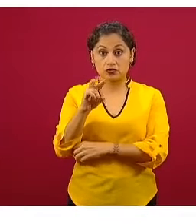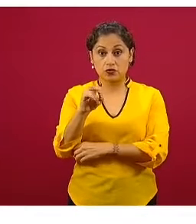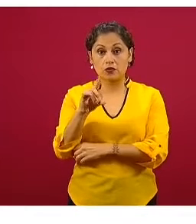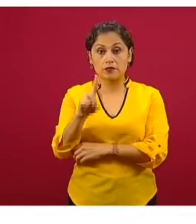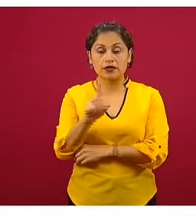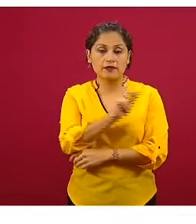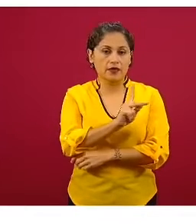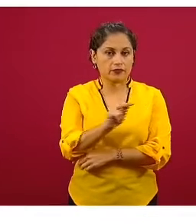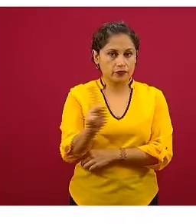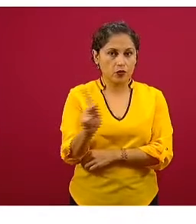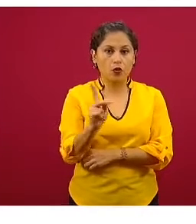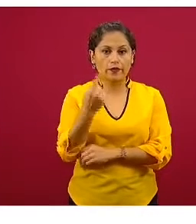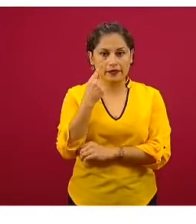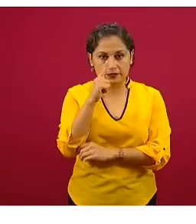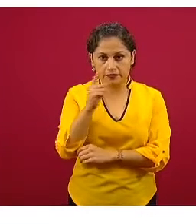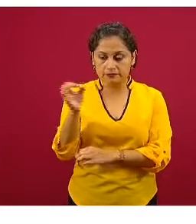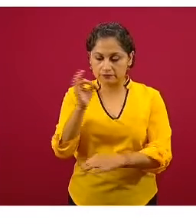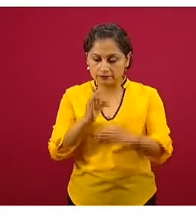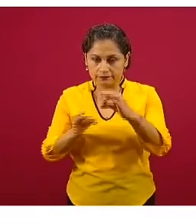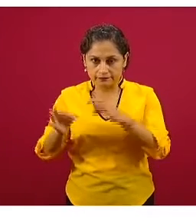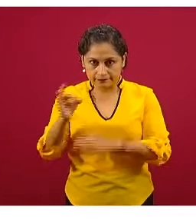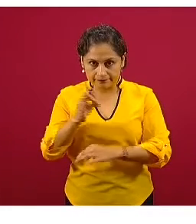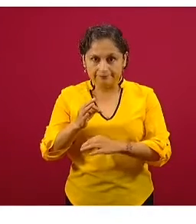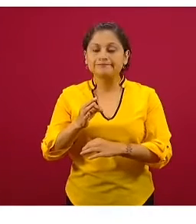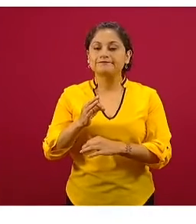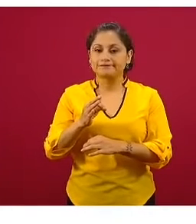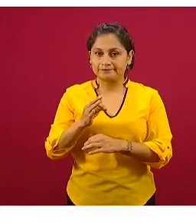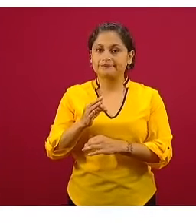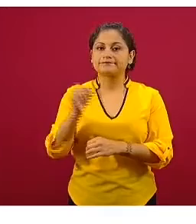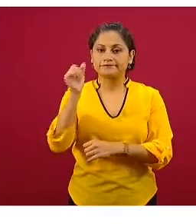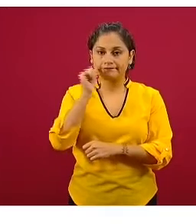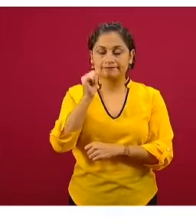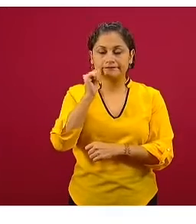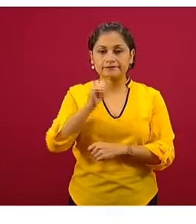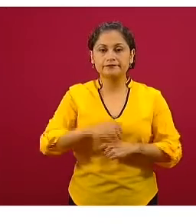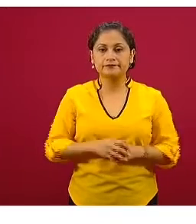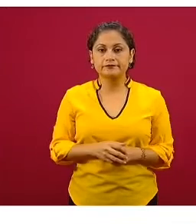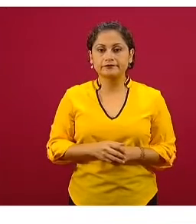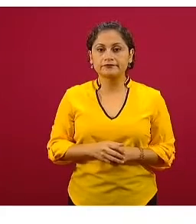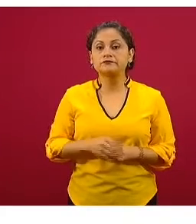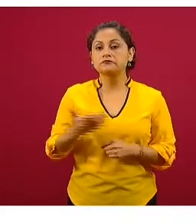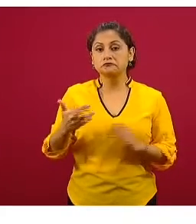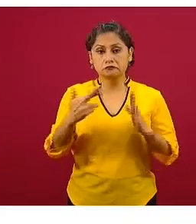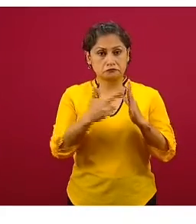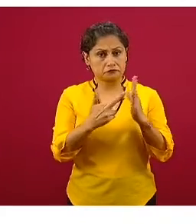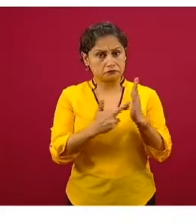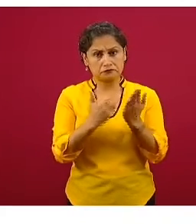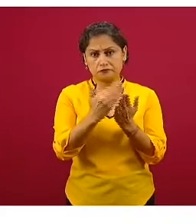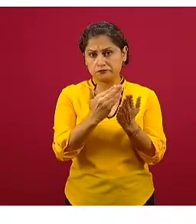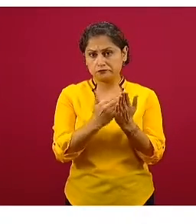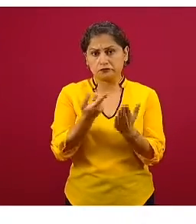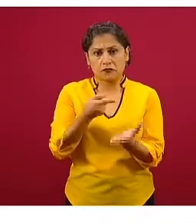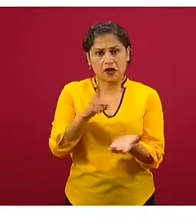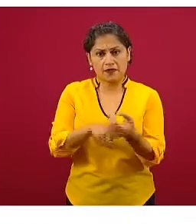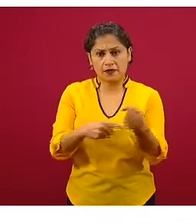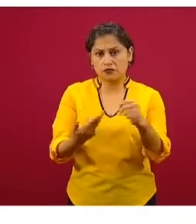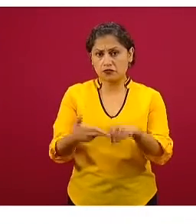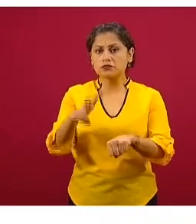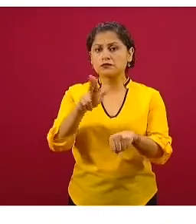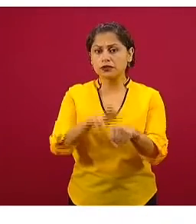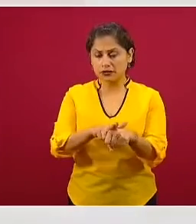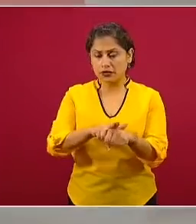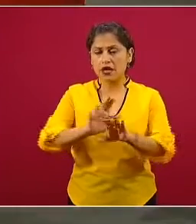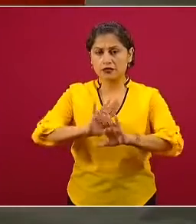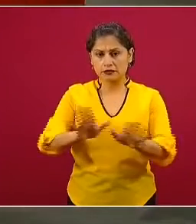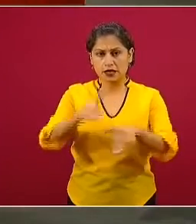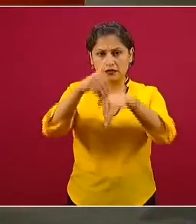especiales para estas otras áreas y específicamente hay ciertos protocolos para la identificación, inclusive no